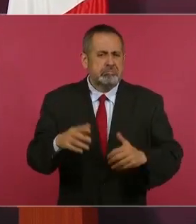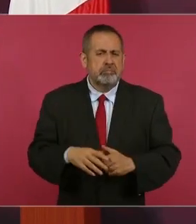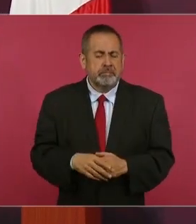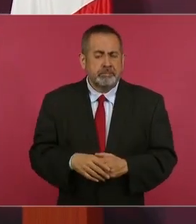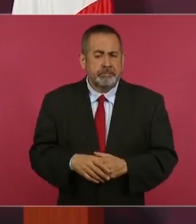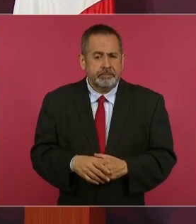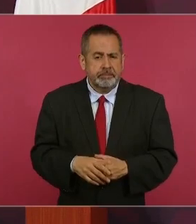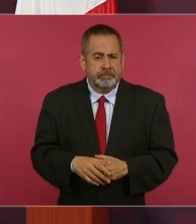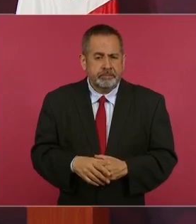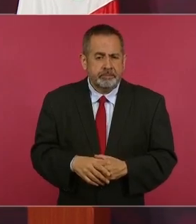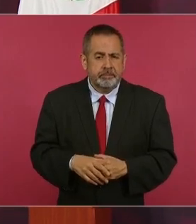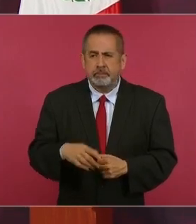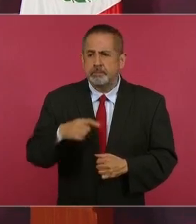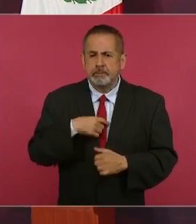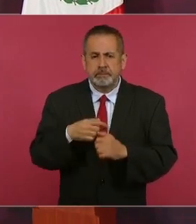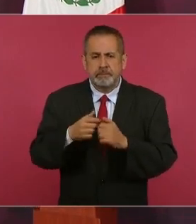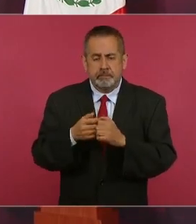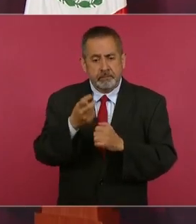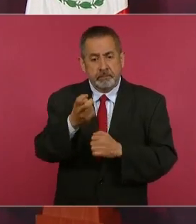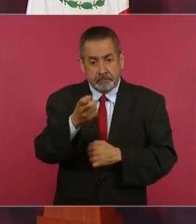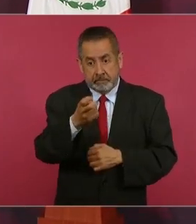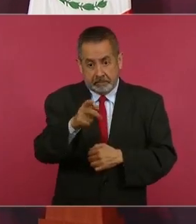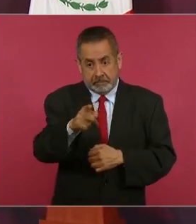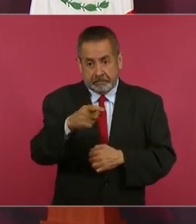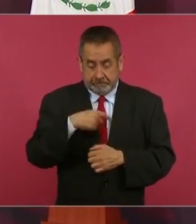Yo puse por eso